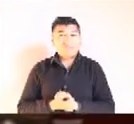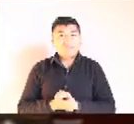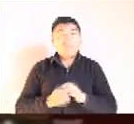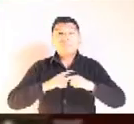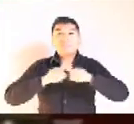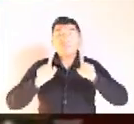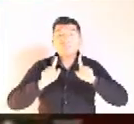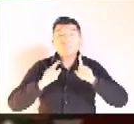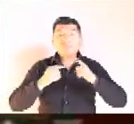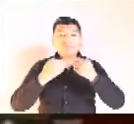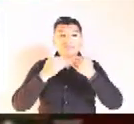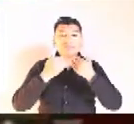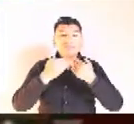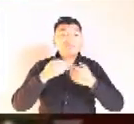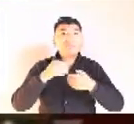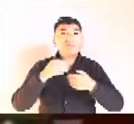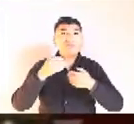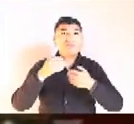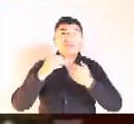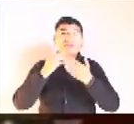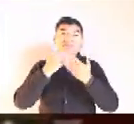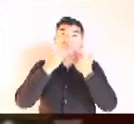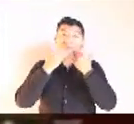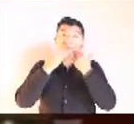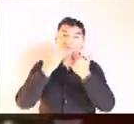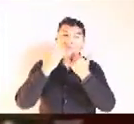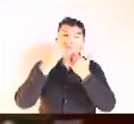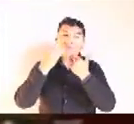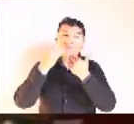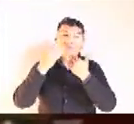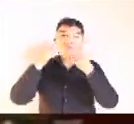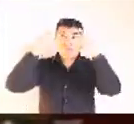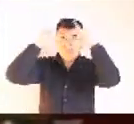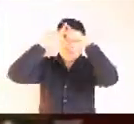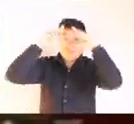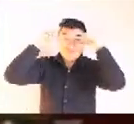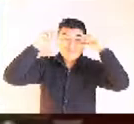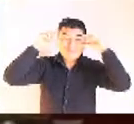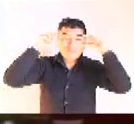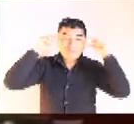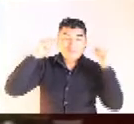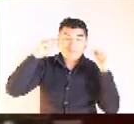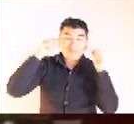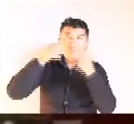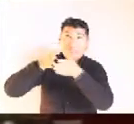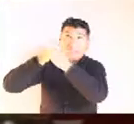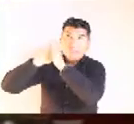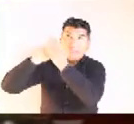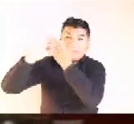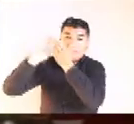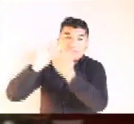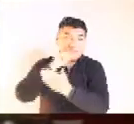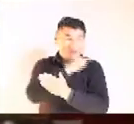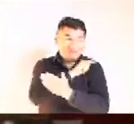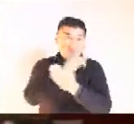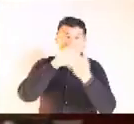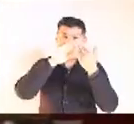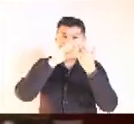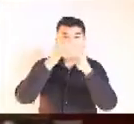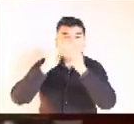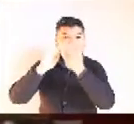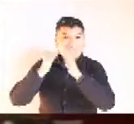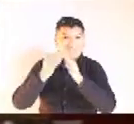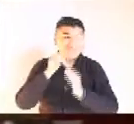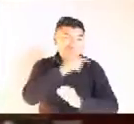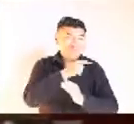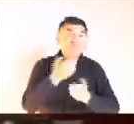Pero gracias a la intervención de Moisés, en este caso, el pueblo